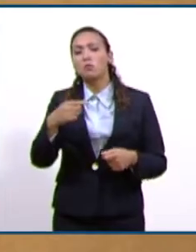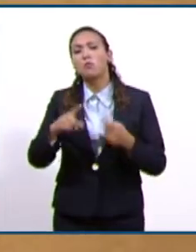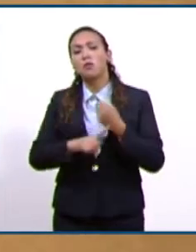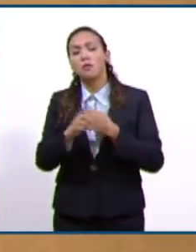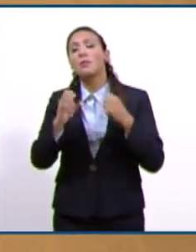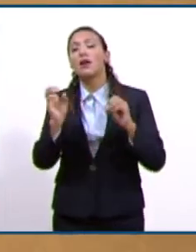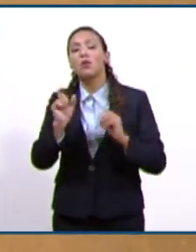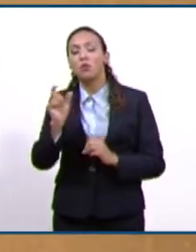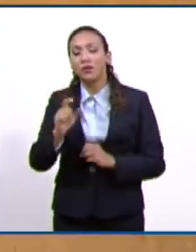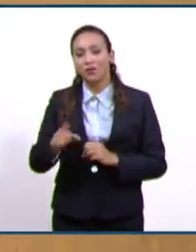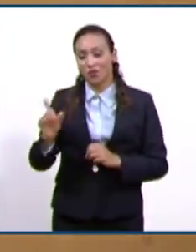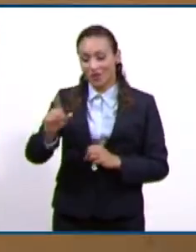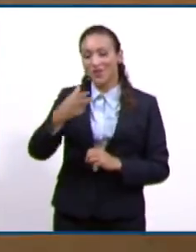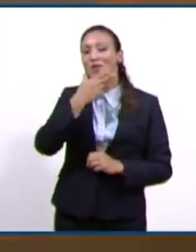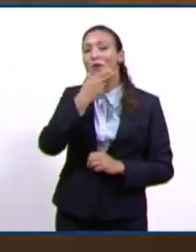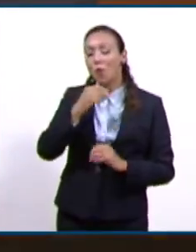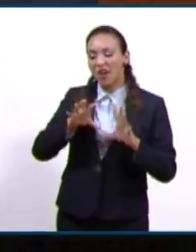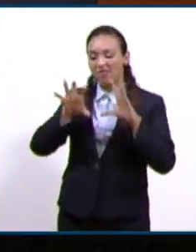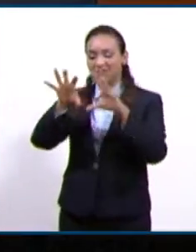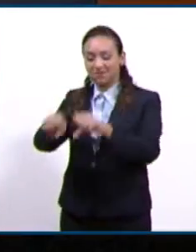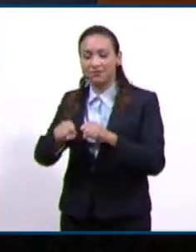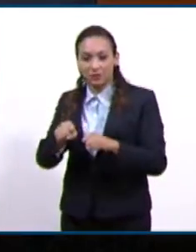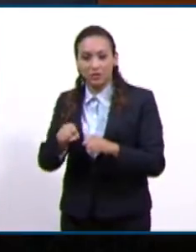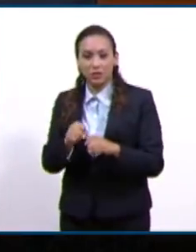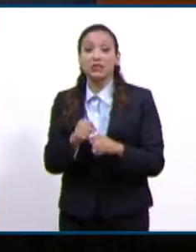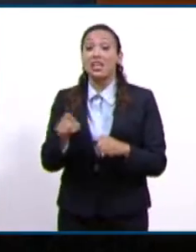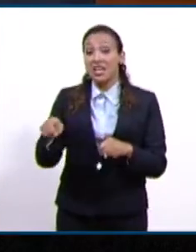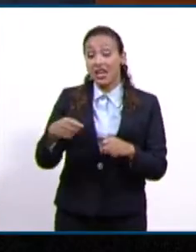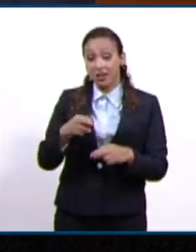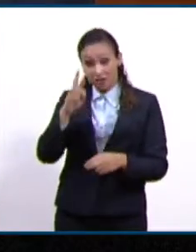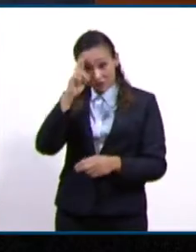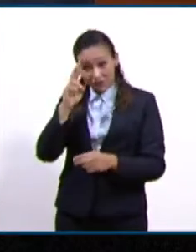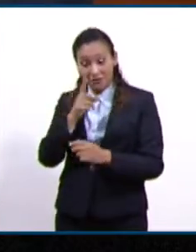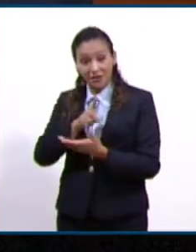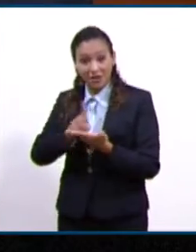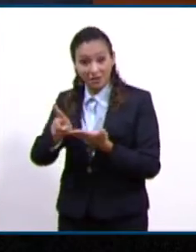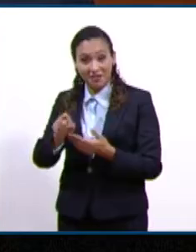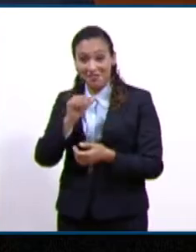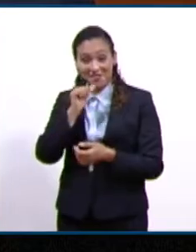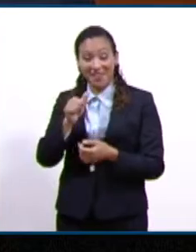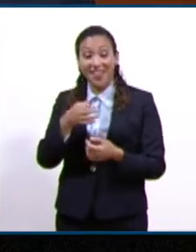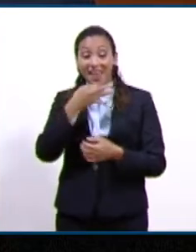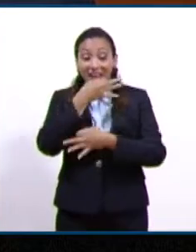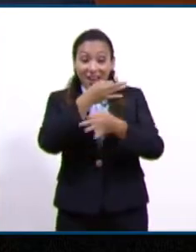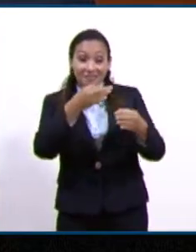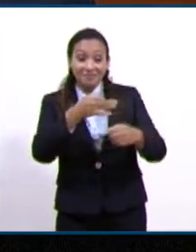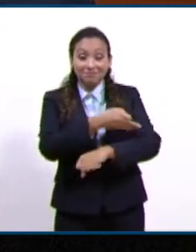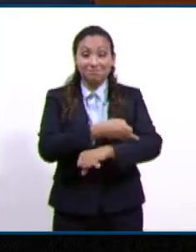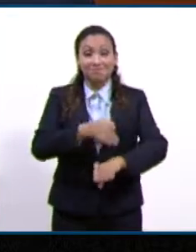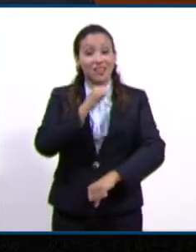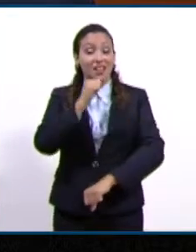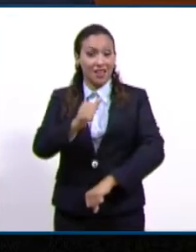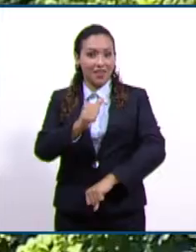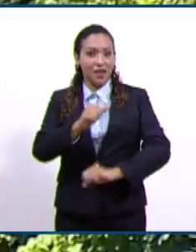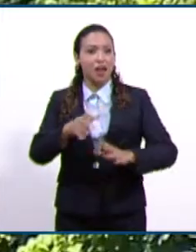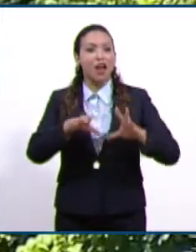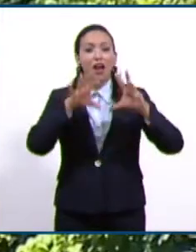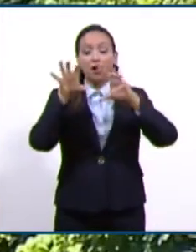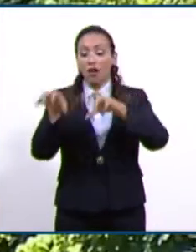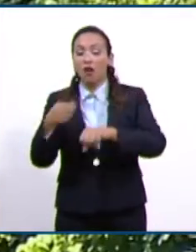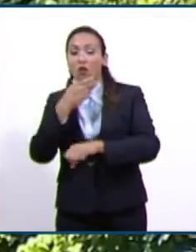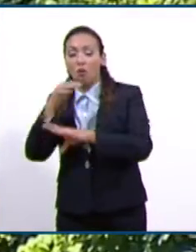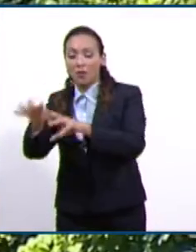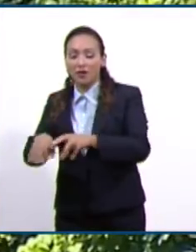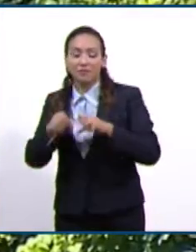los elementos de Marina, quienes negaron el hecho sin informar a su familia. Además, no registraron la detención ni lo